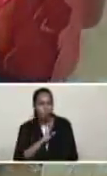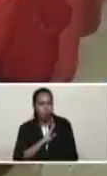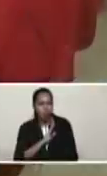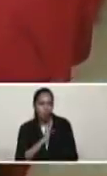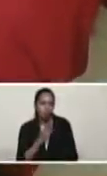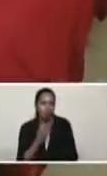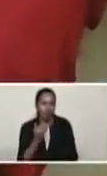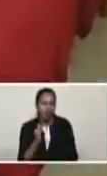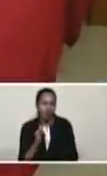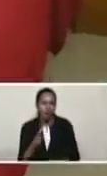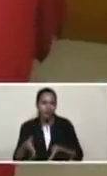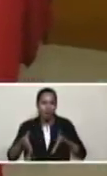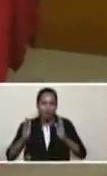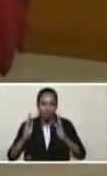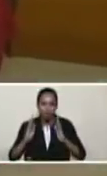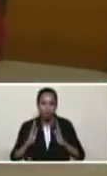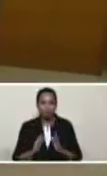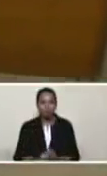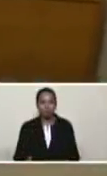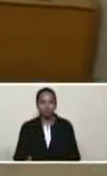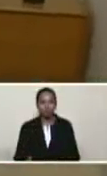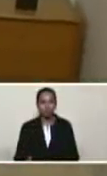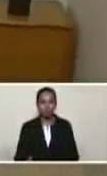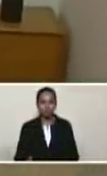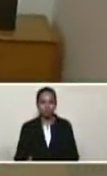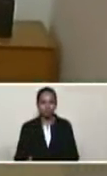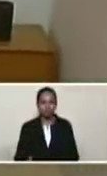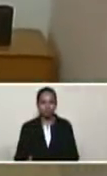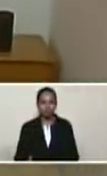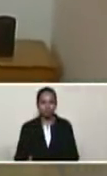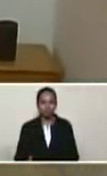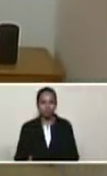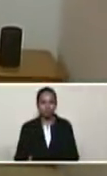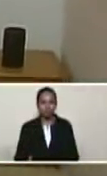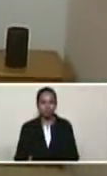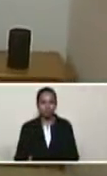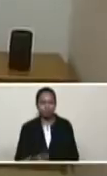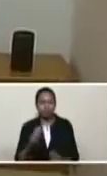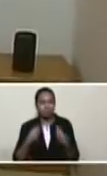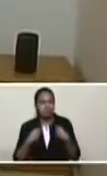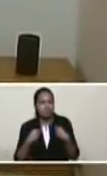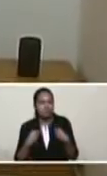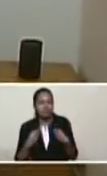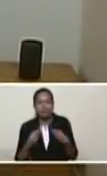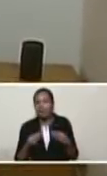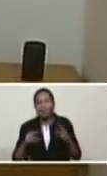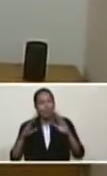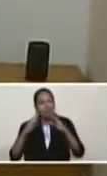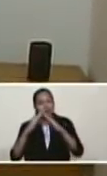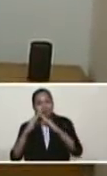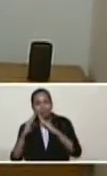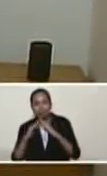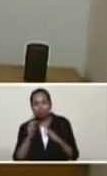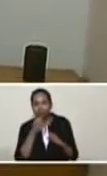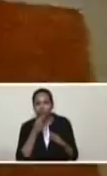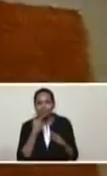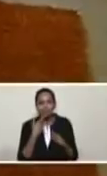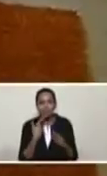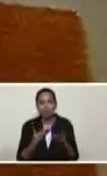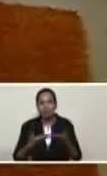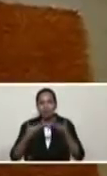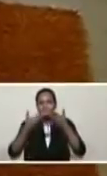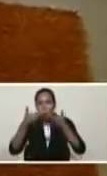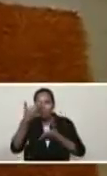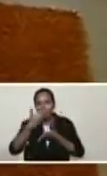propietarios de estos bloques, de estas paredes, de estas maravillosas viviendas que nos da nuestra revolución. Y aquí te entrego tu título